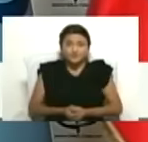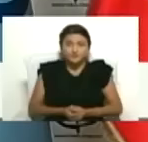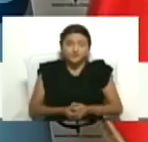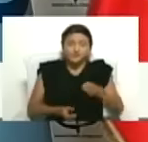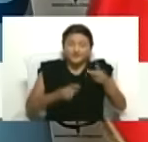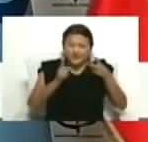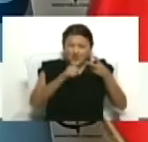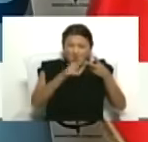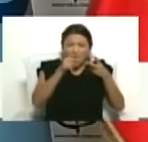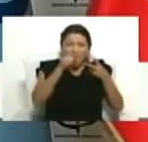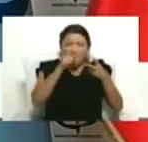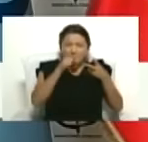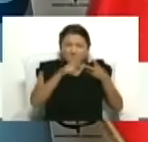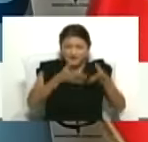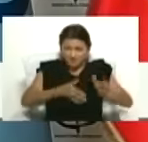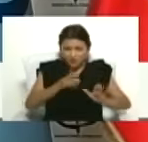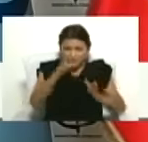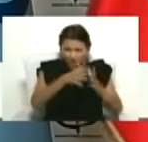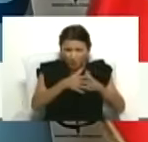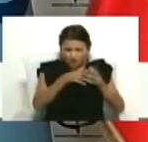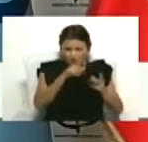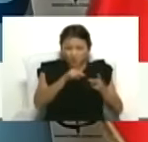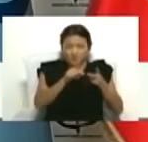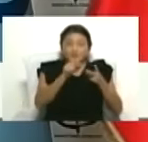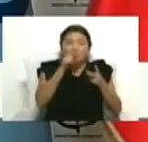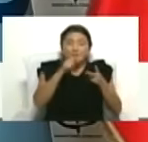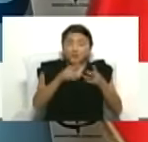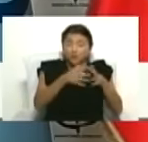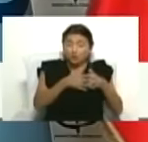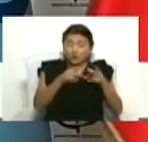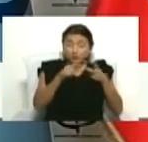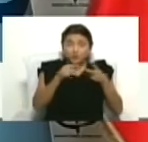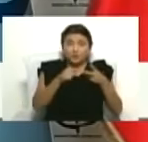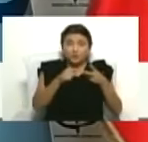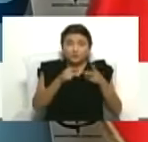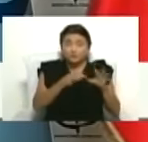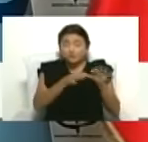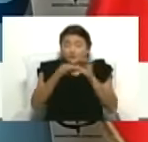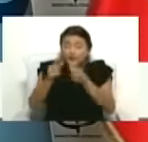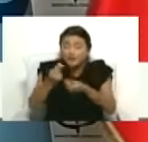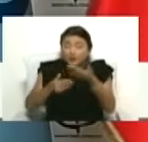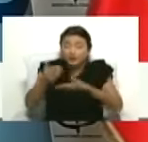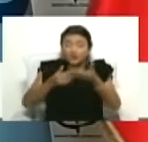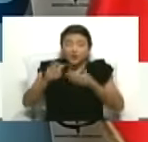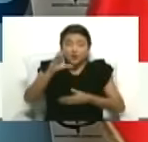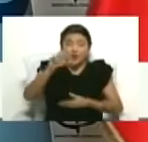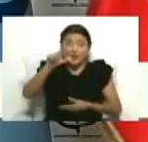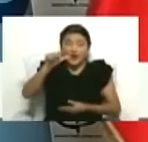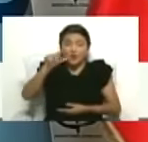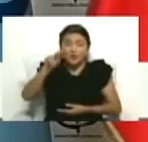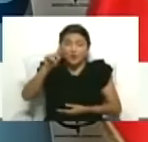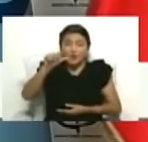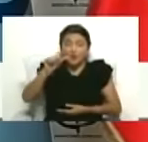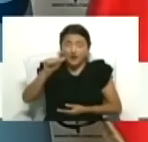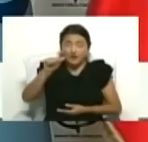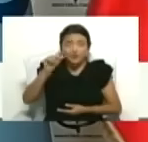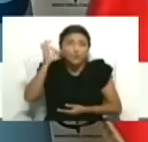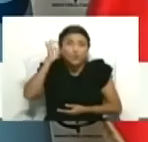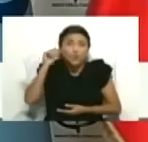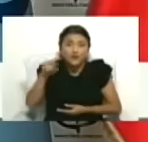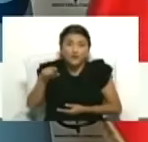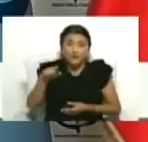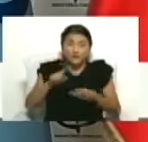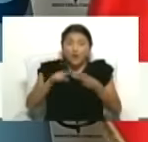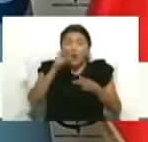ciudadano estadounidense mantenía relaciones económicas con Claudia Macero,